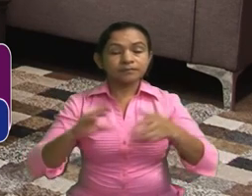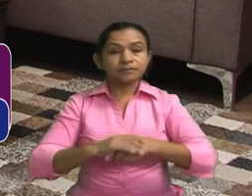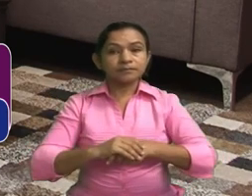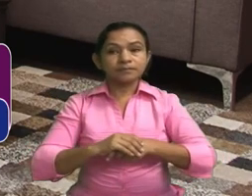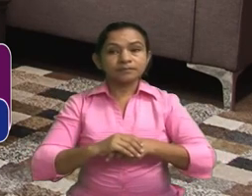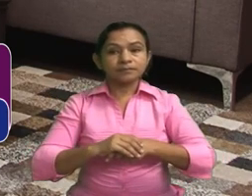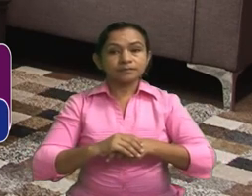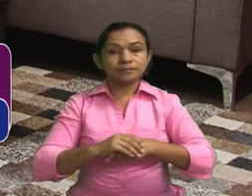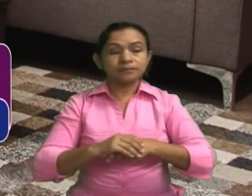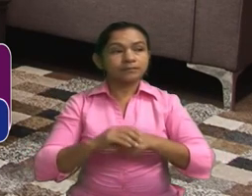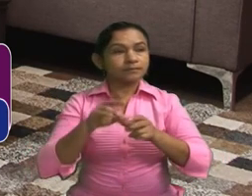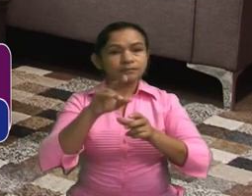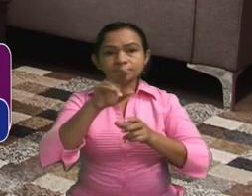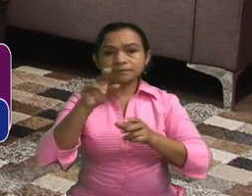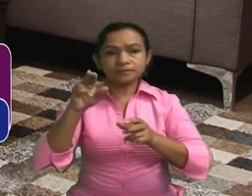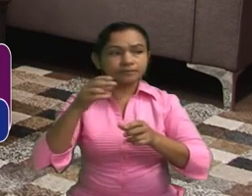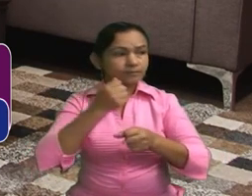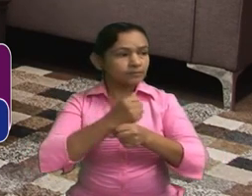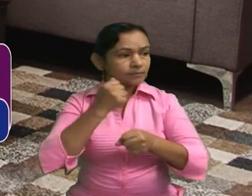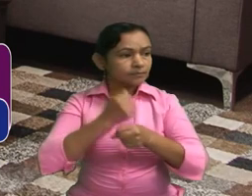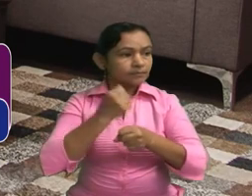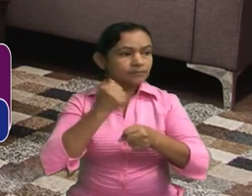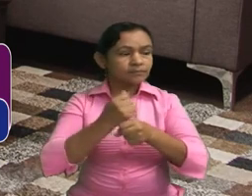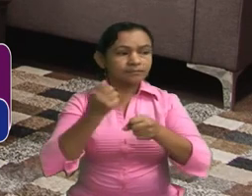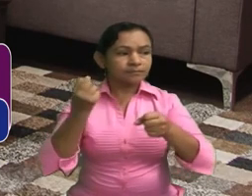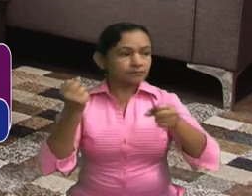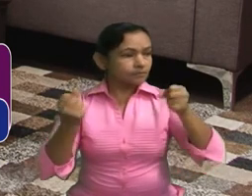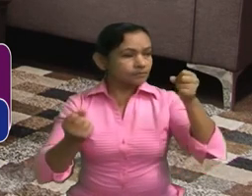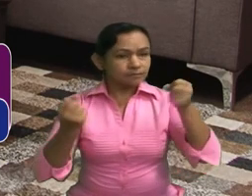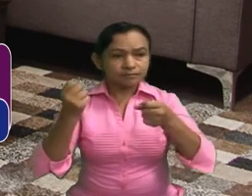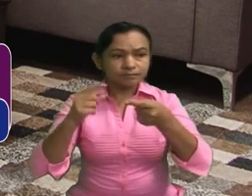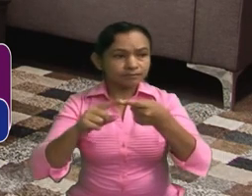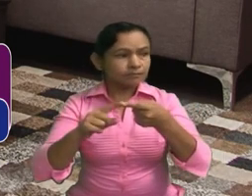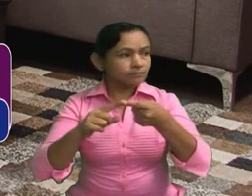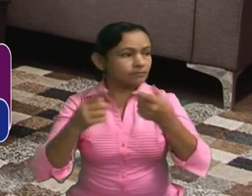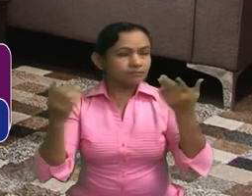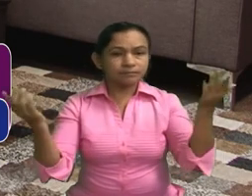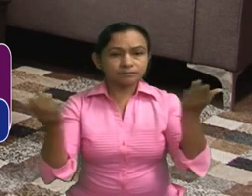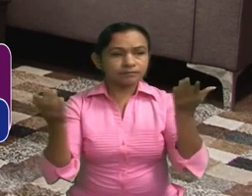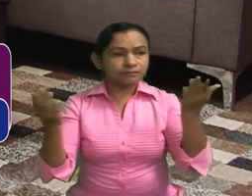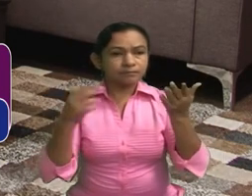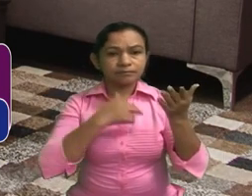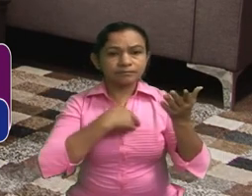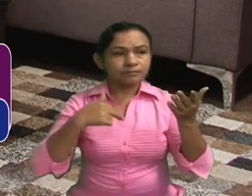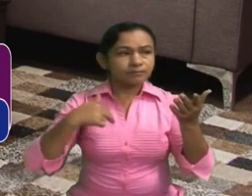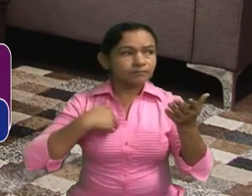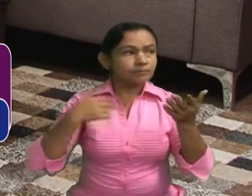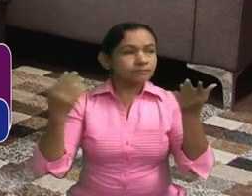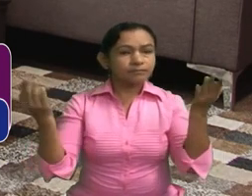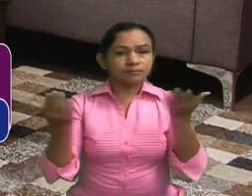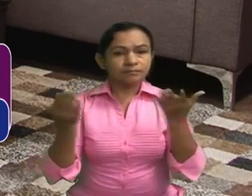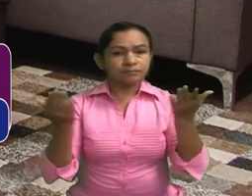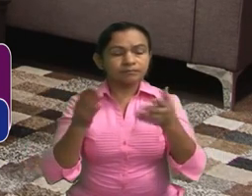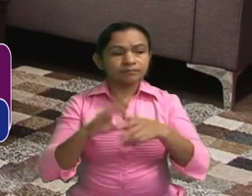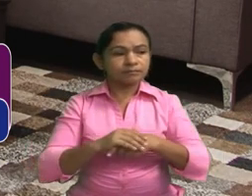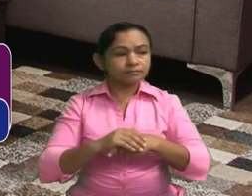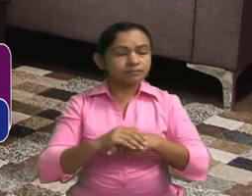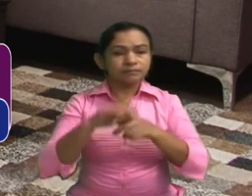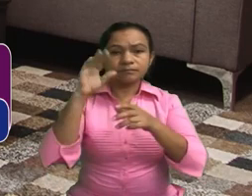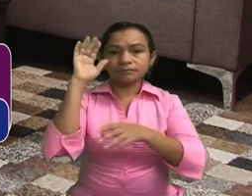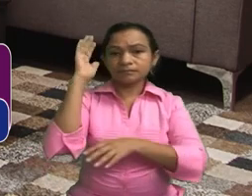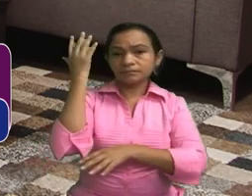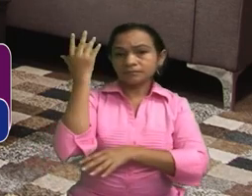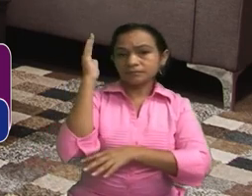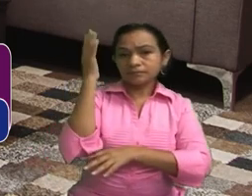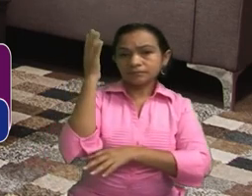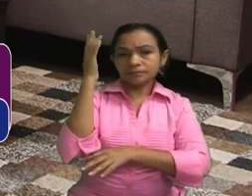por nuestros mismos funcionamientos, los vehículos y otras actividades que producen contaminación. Entonces los árboles lo que hacen